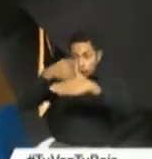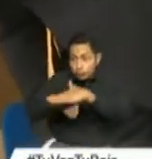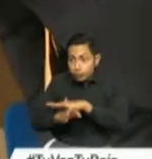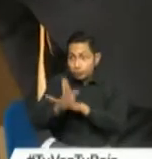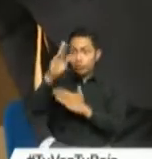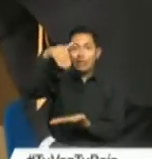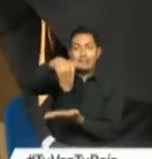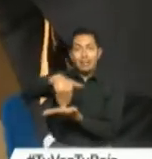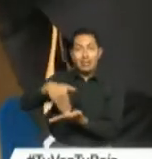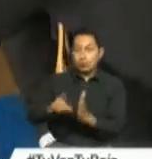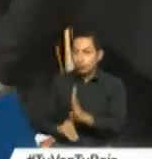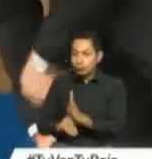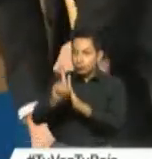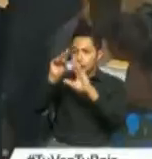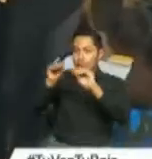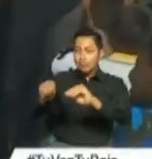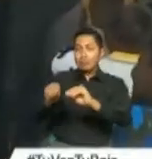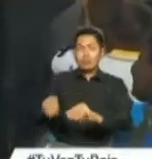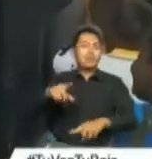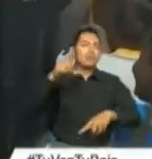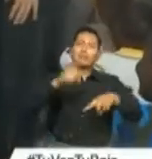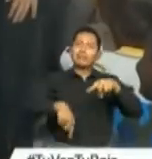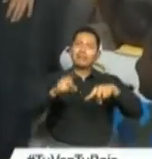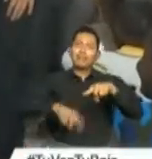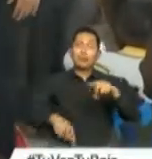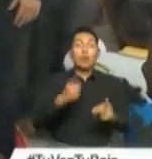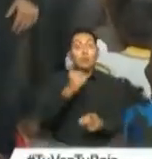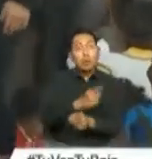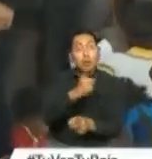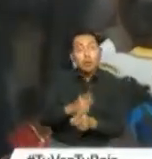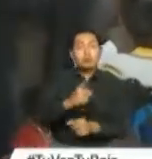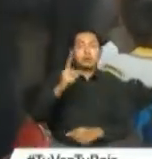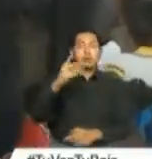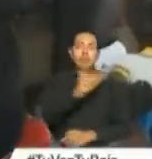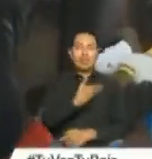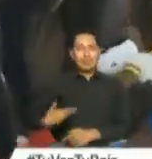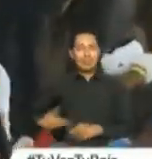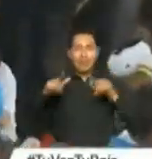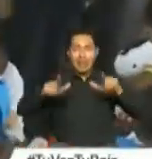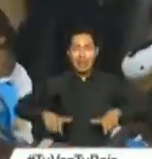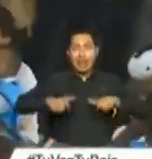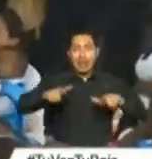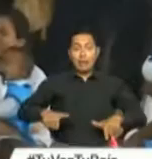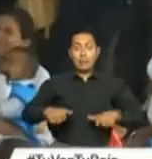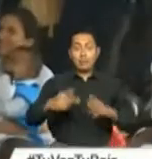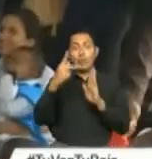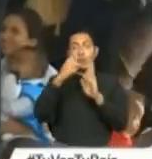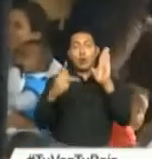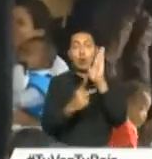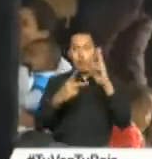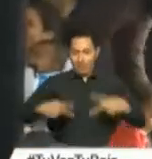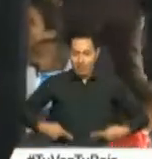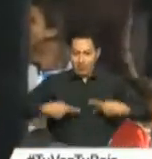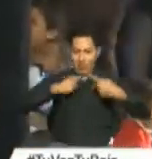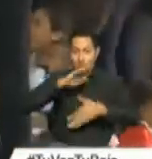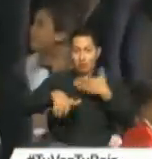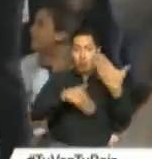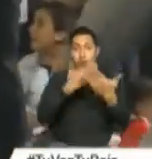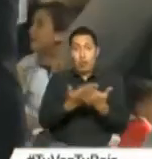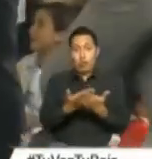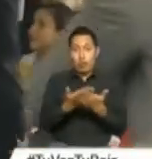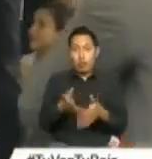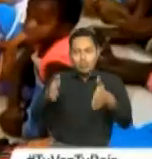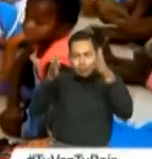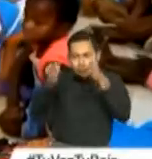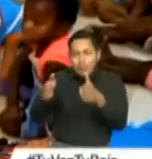infantil, por lo que el presidente Lenín Moreno puso en marcha el plan Toda una Vida con la misión Ternura, que permitirá a los educadores y